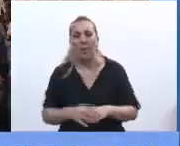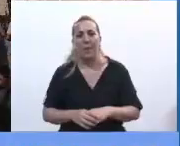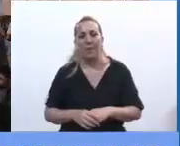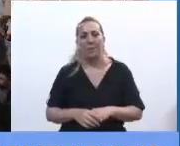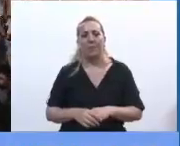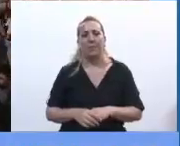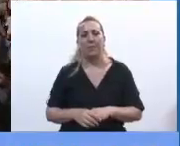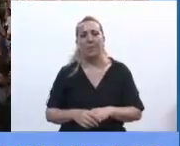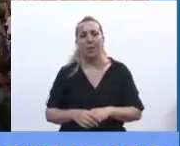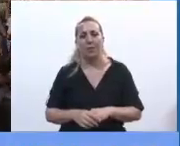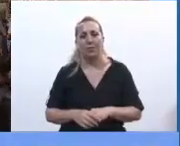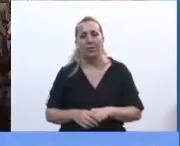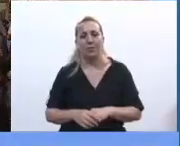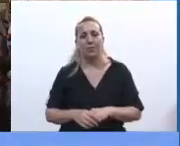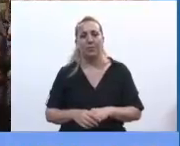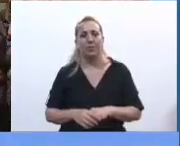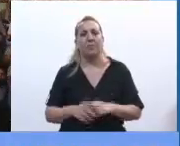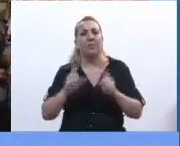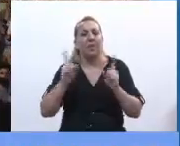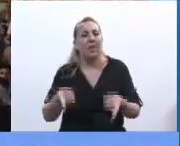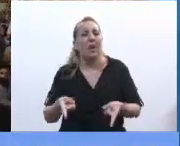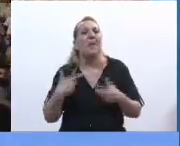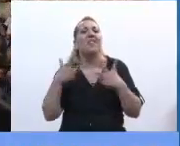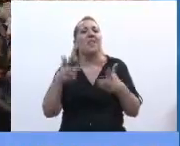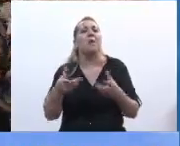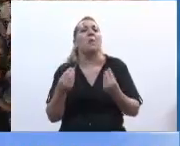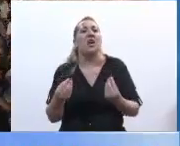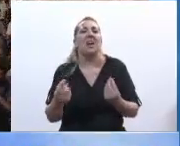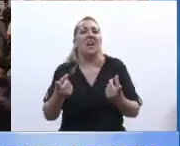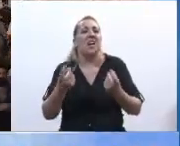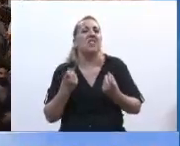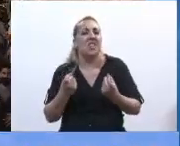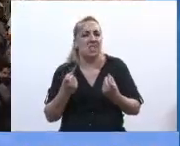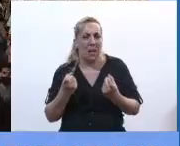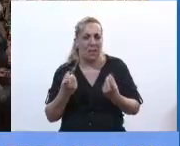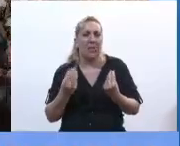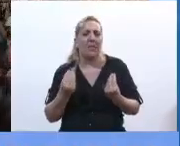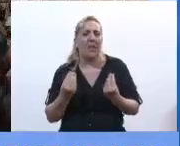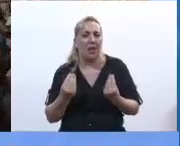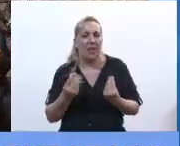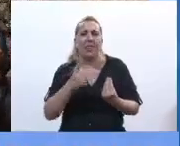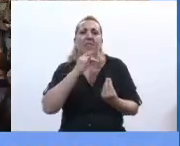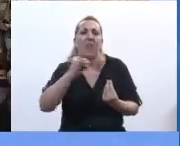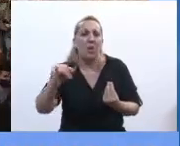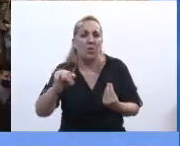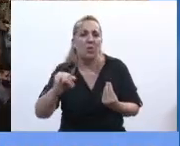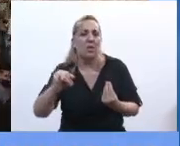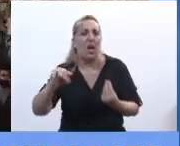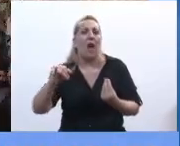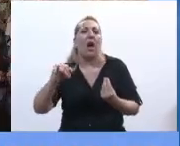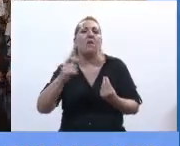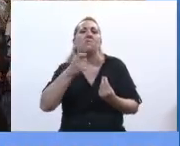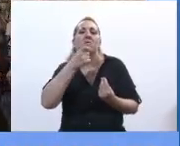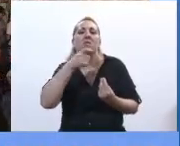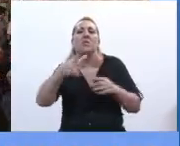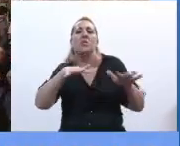planteamos también la necesidad de la denuncia en los casos de violación